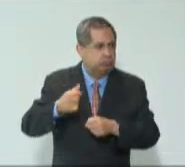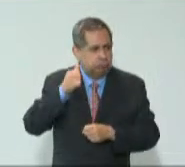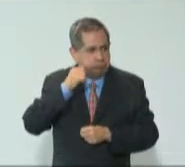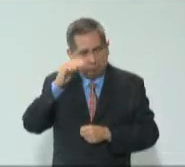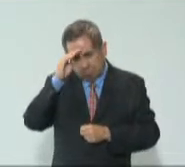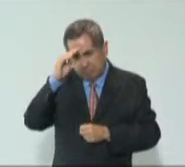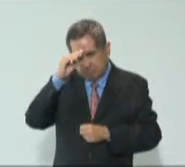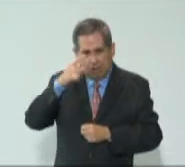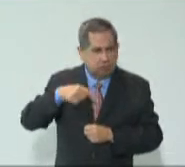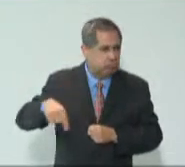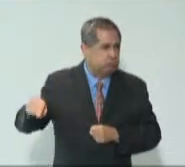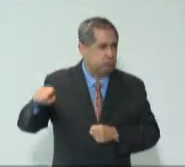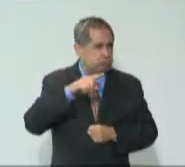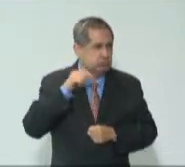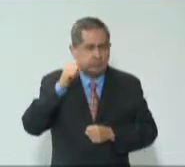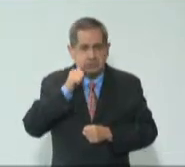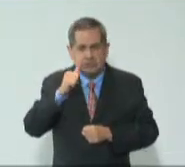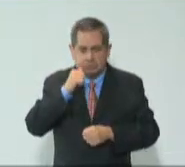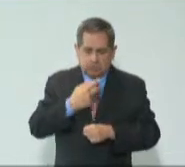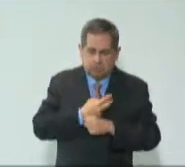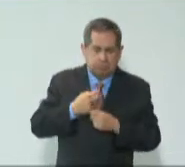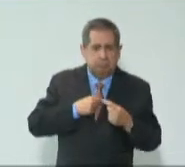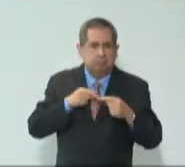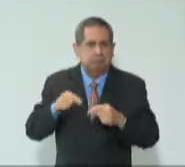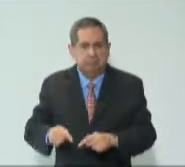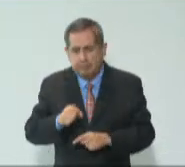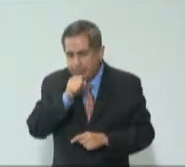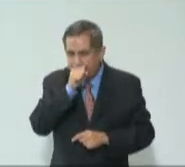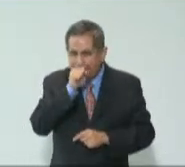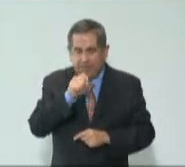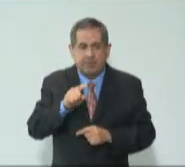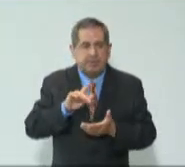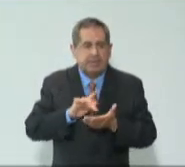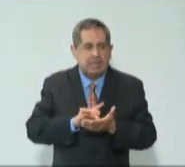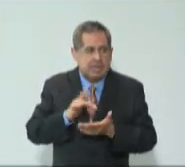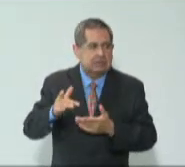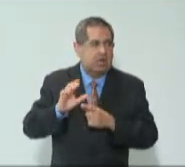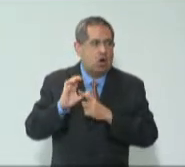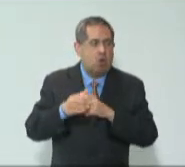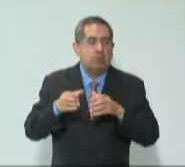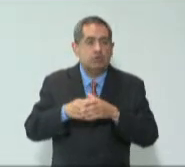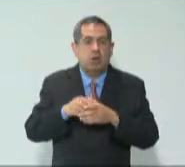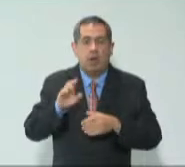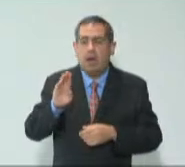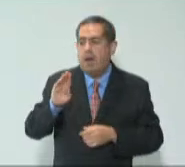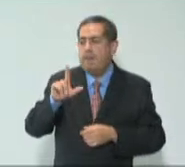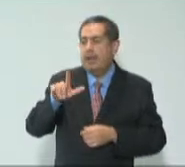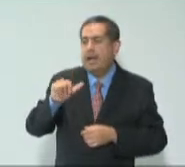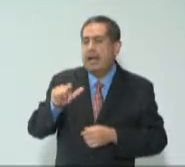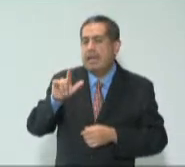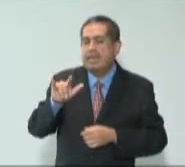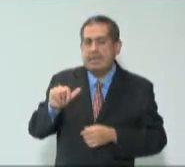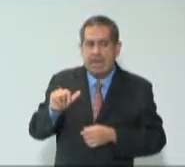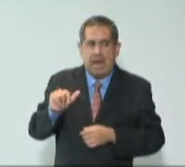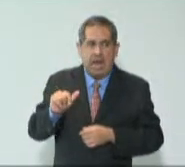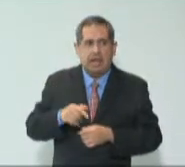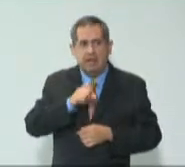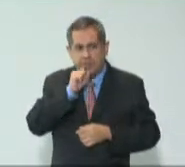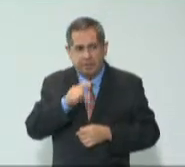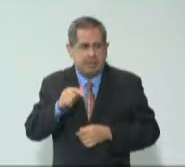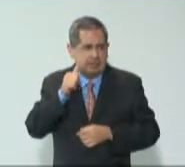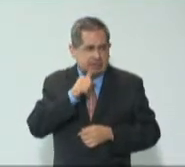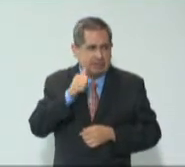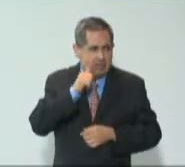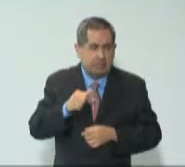en todos nosotros y por la invitación y por supuesto también agradezco a la comisionada blanca Lilia Ibarra también por